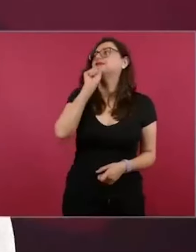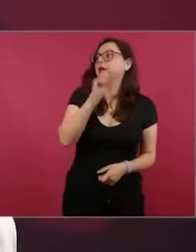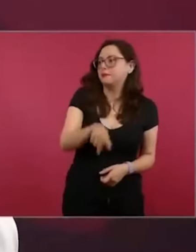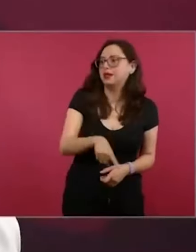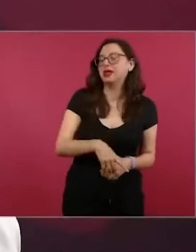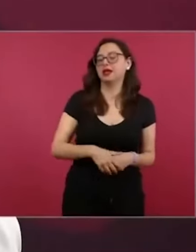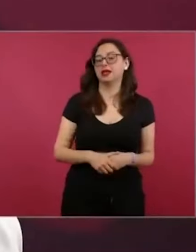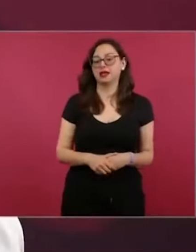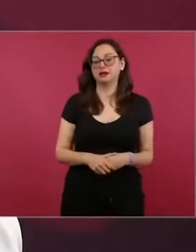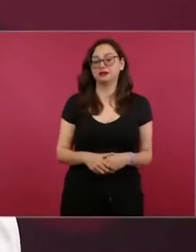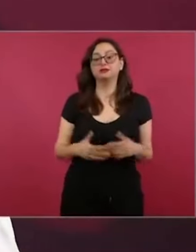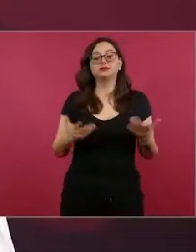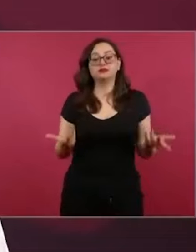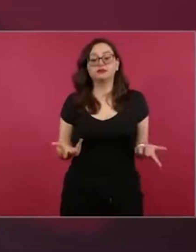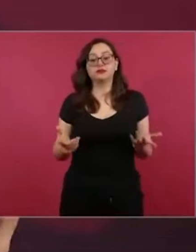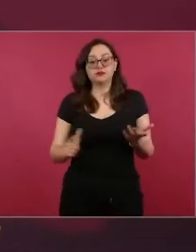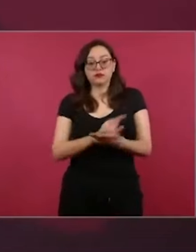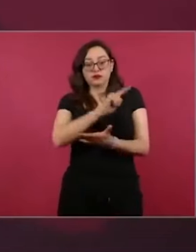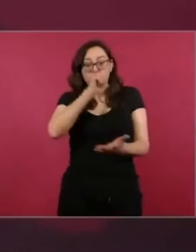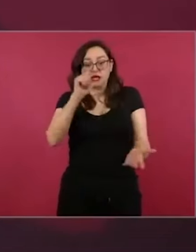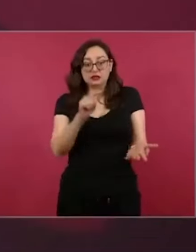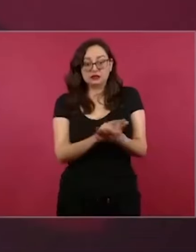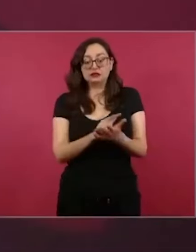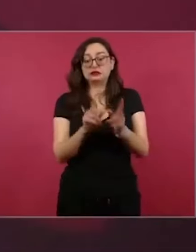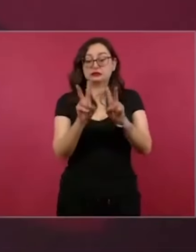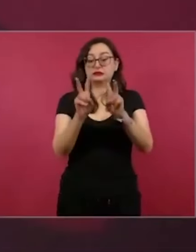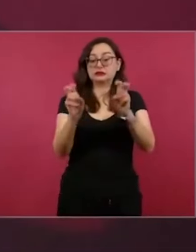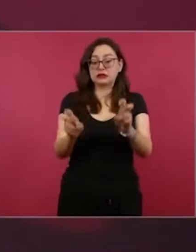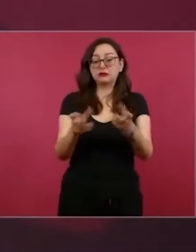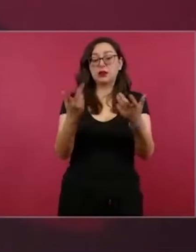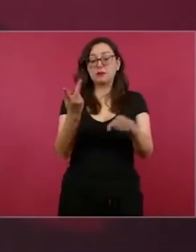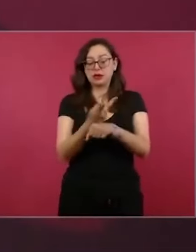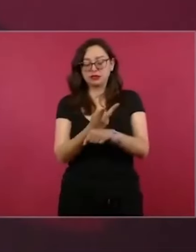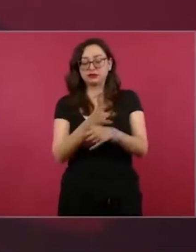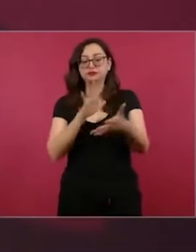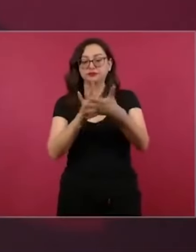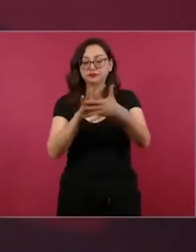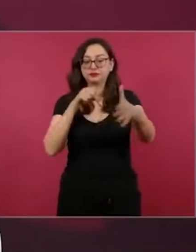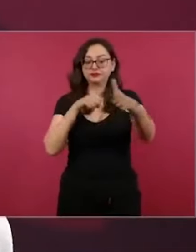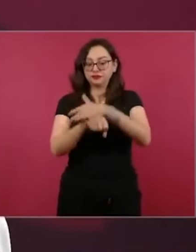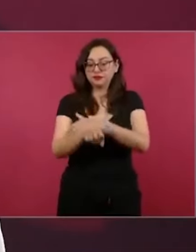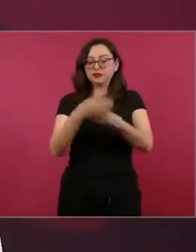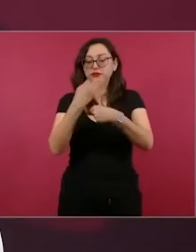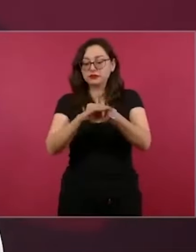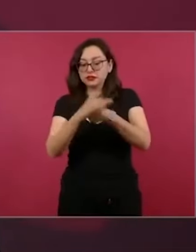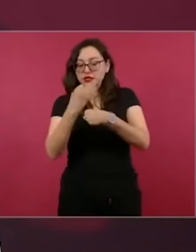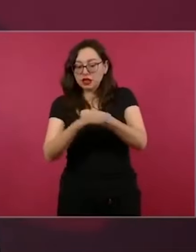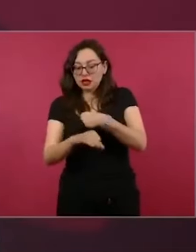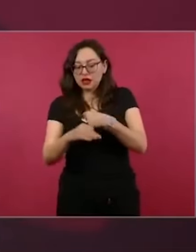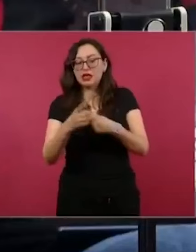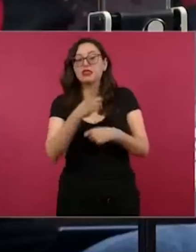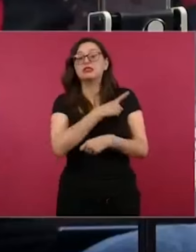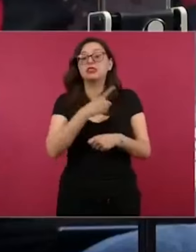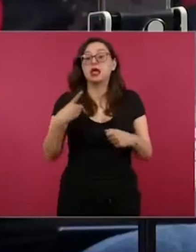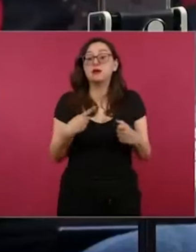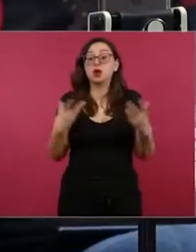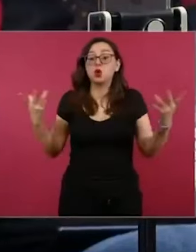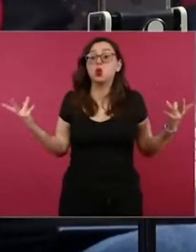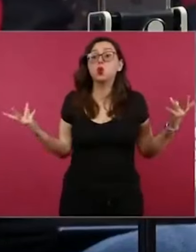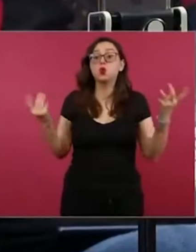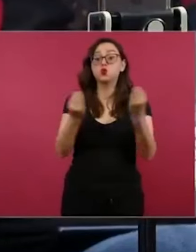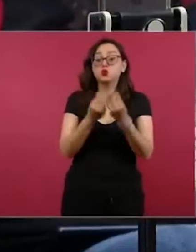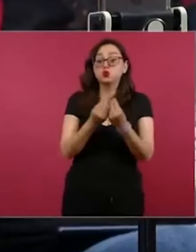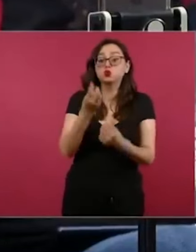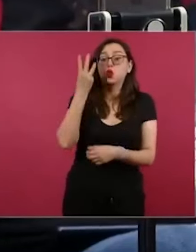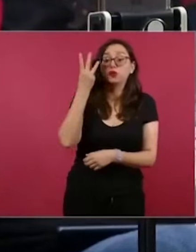mil reos y eso sería peligrosísimo para el país. Ojo con esto que están diciendo y por qué lo están diciendo. Se espera que a mediados de